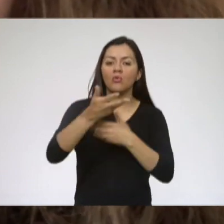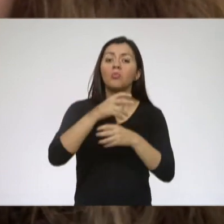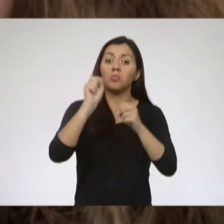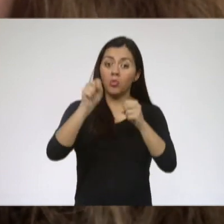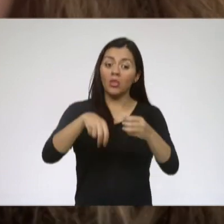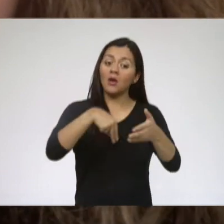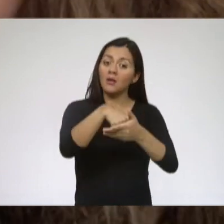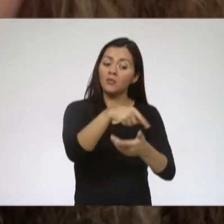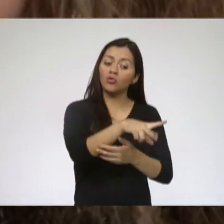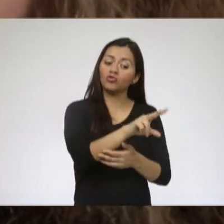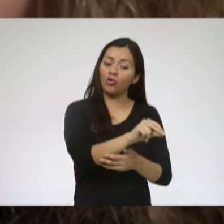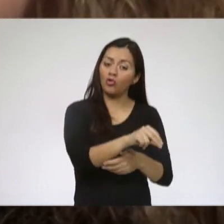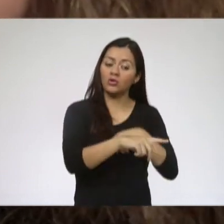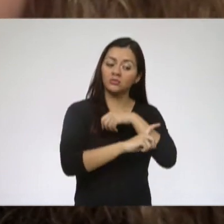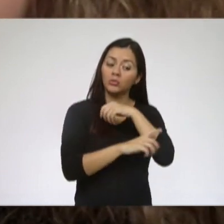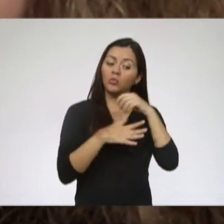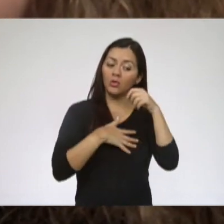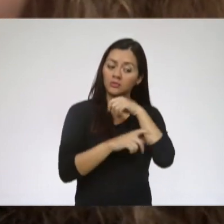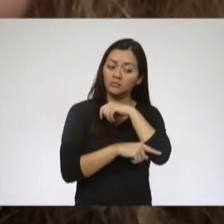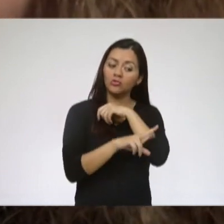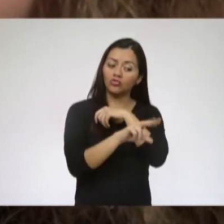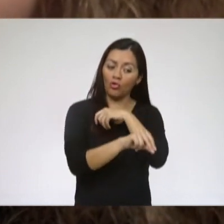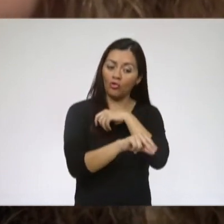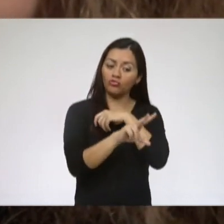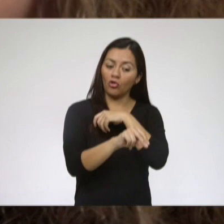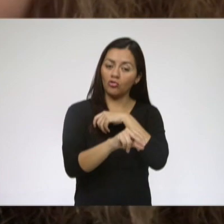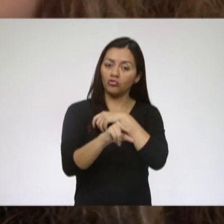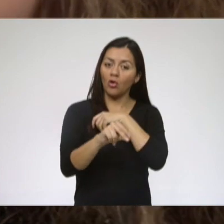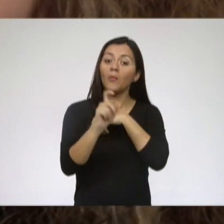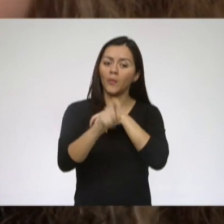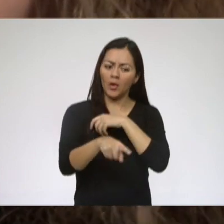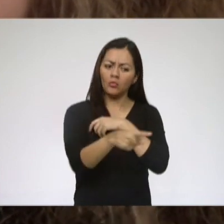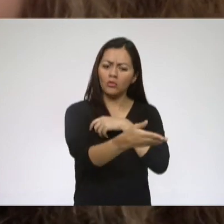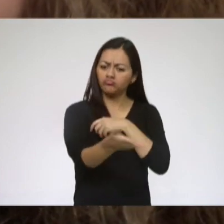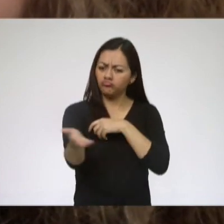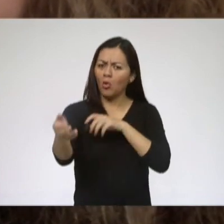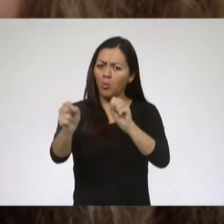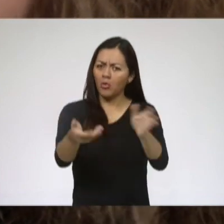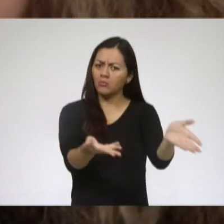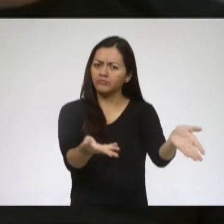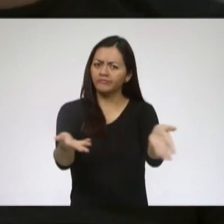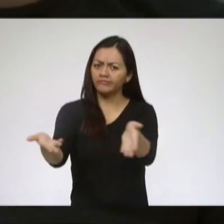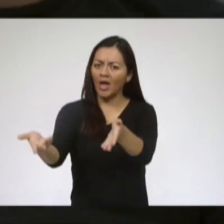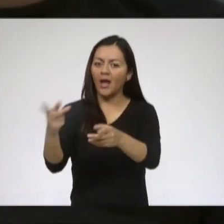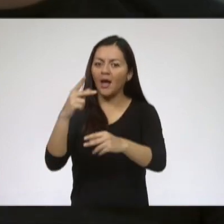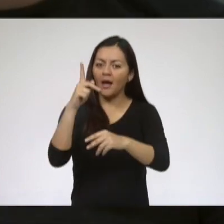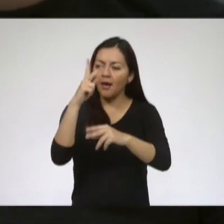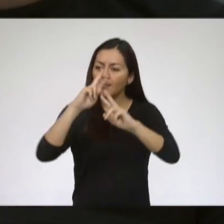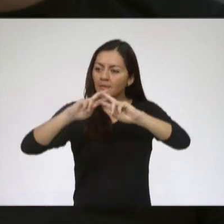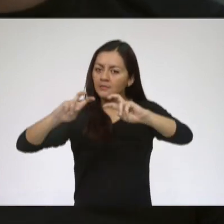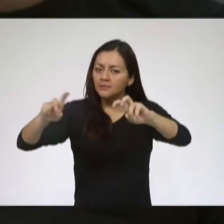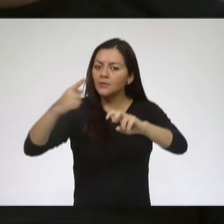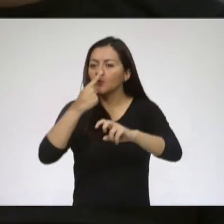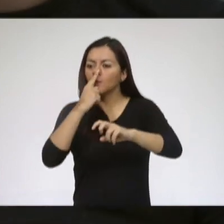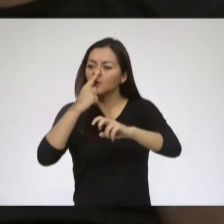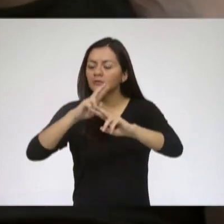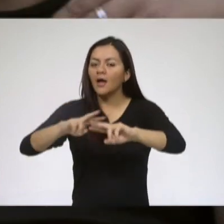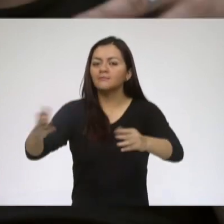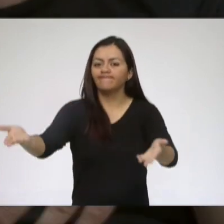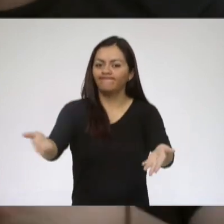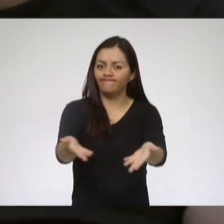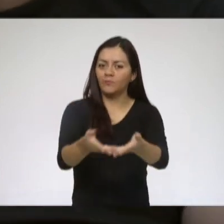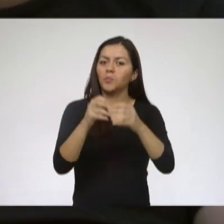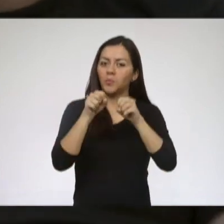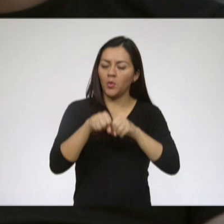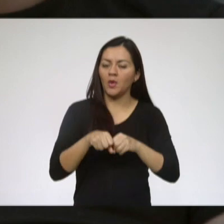límites, pero también permitiéndoles que puedan hacer las cosas que ellos necesitan para identificarse. Después me di cuenta que hay